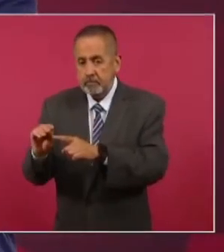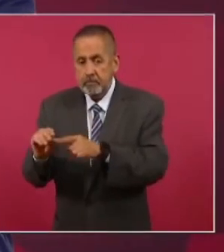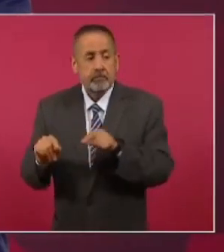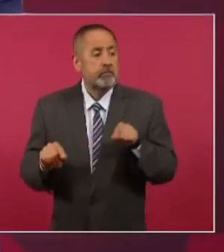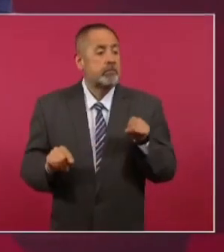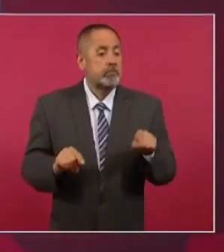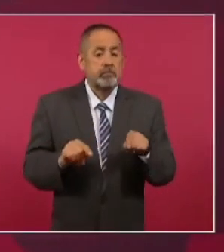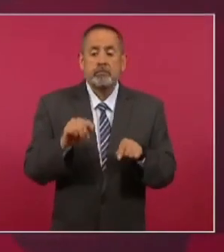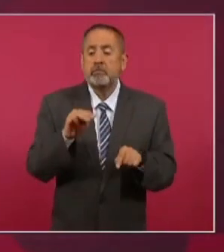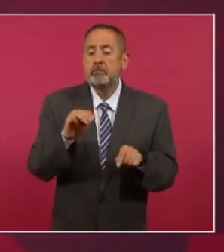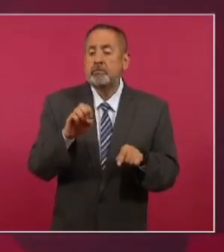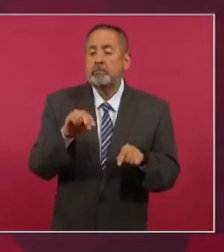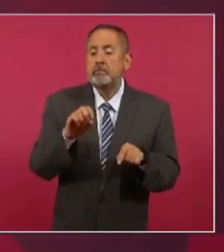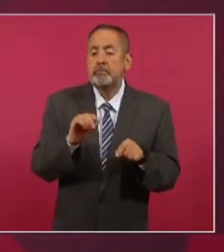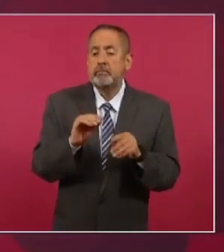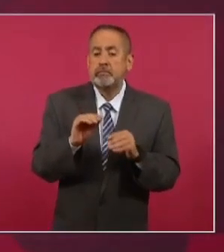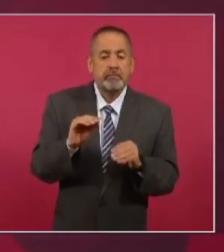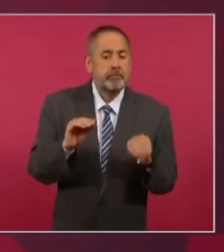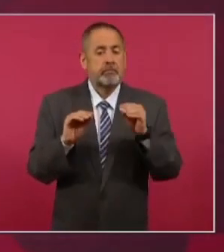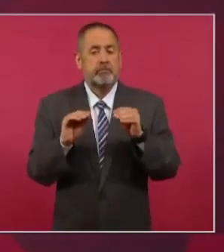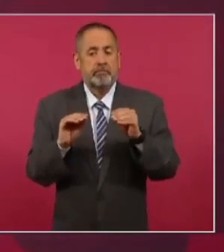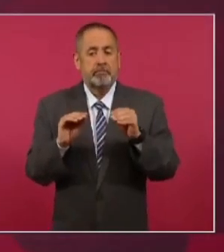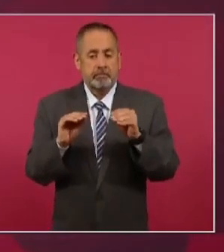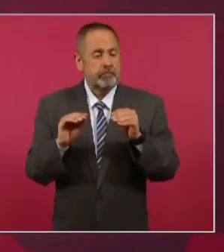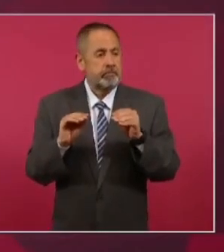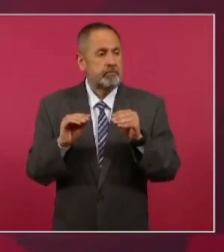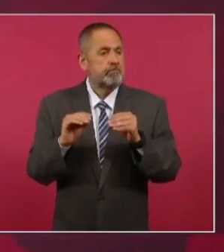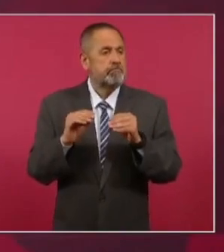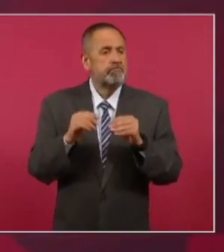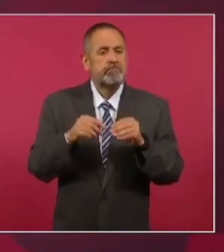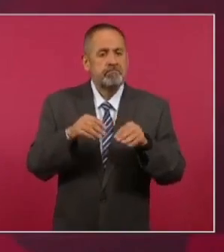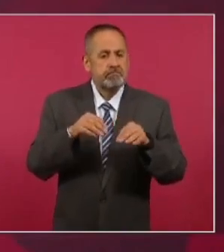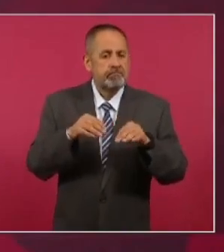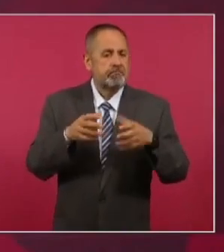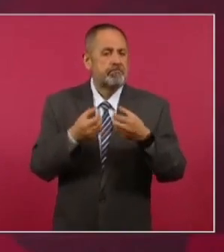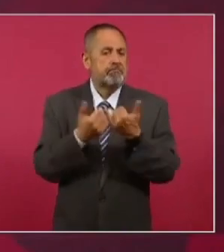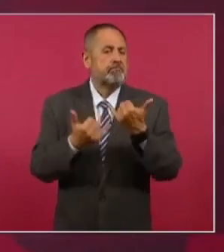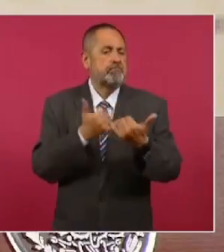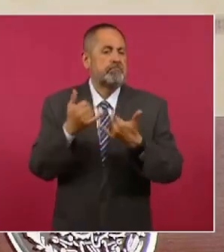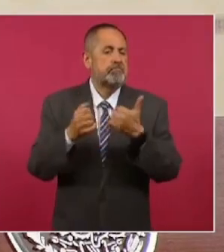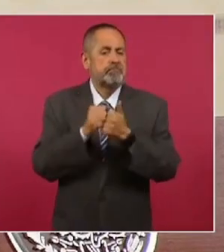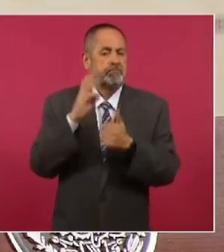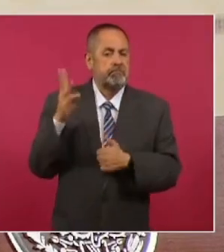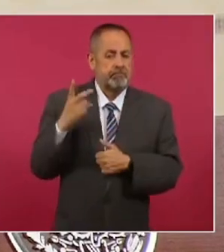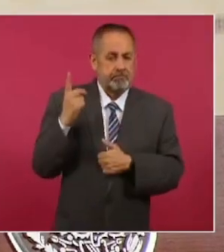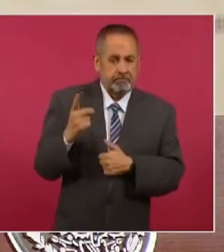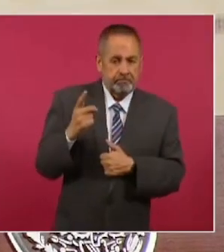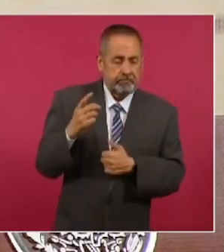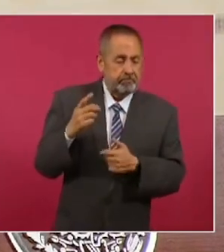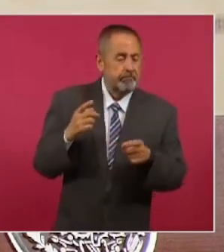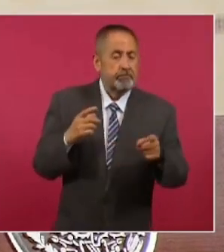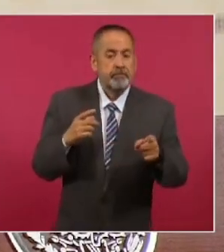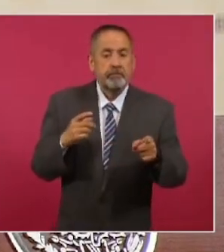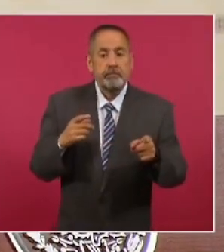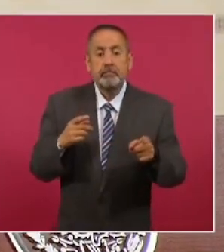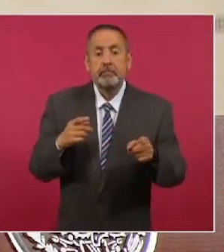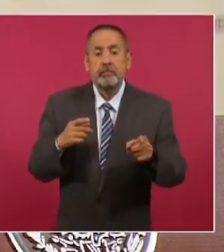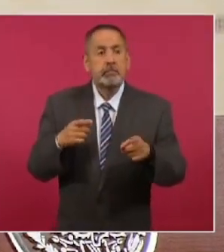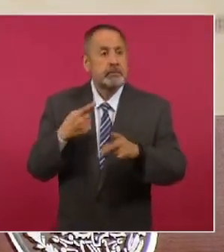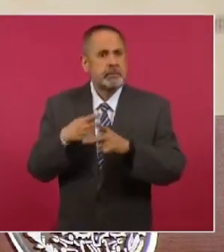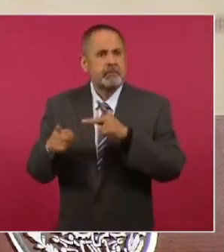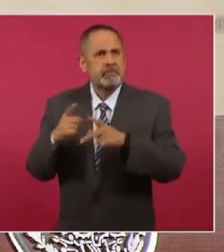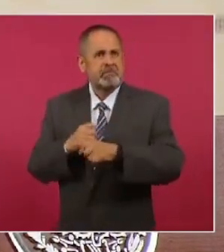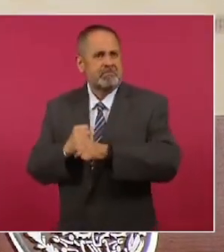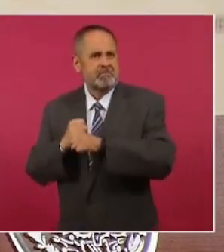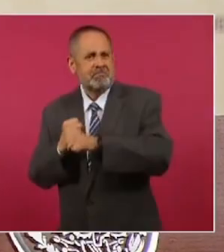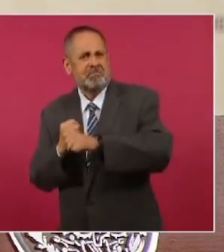al equipo grande de Washington y desde que llega empieza a batear